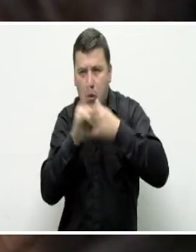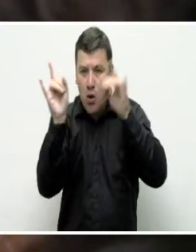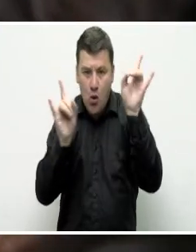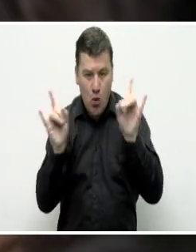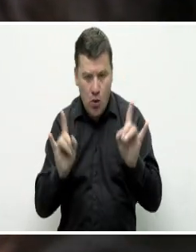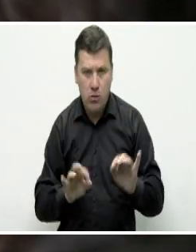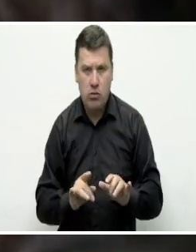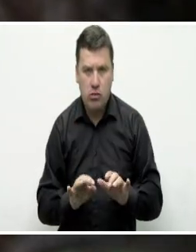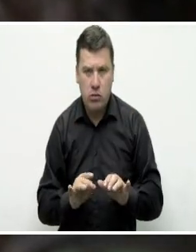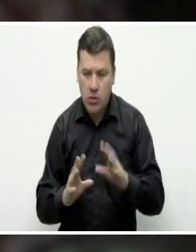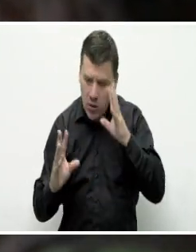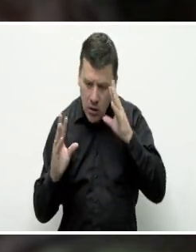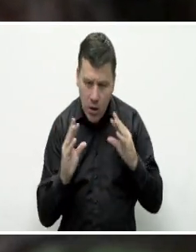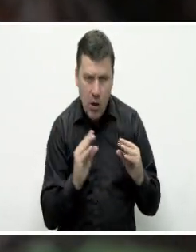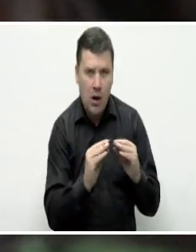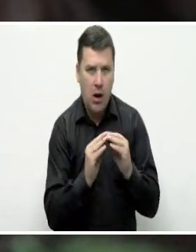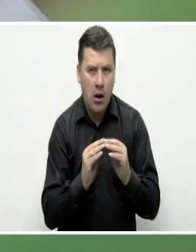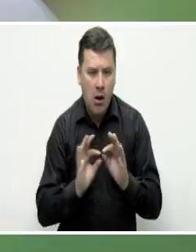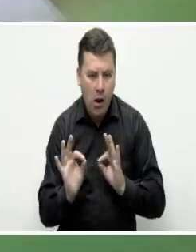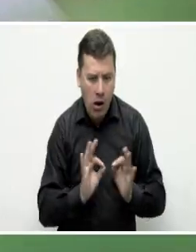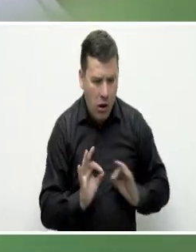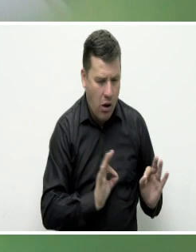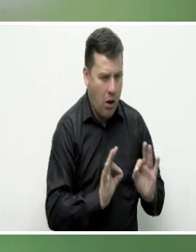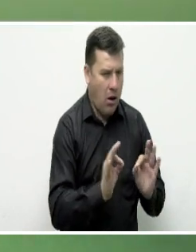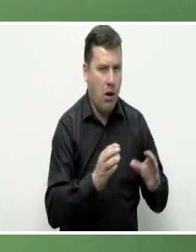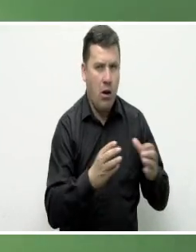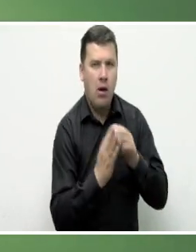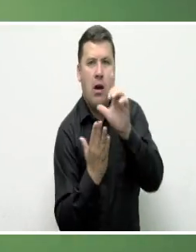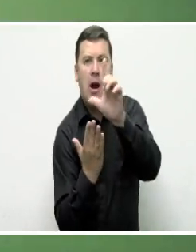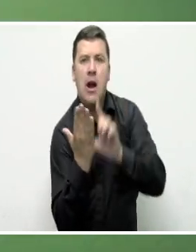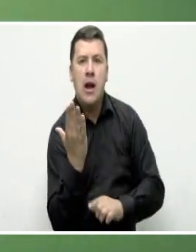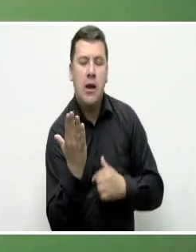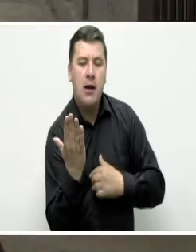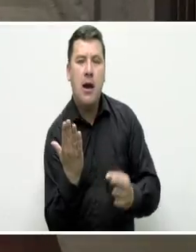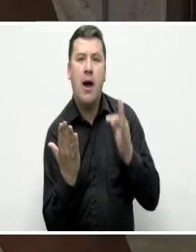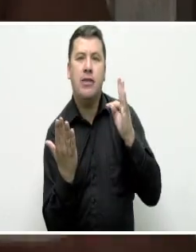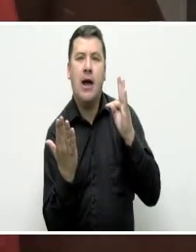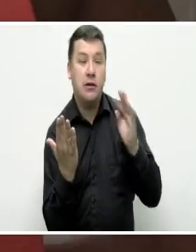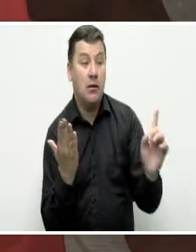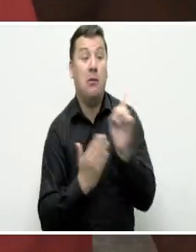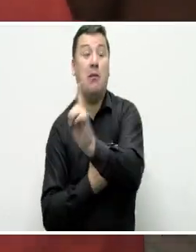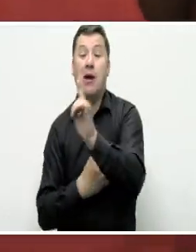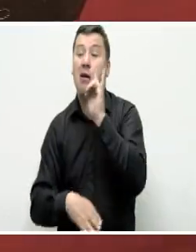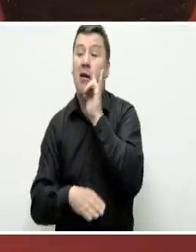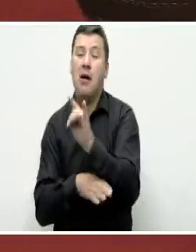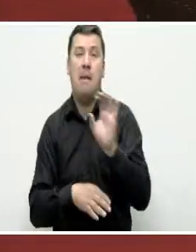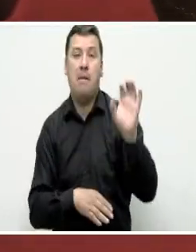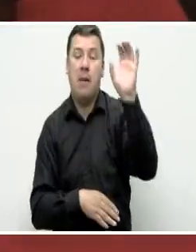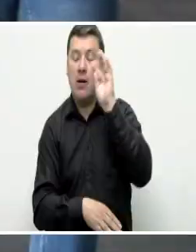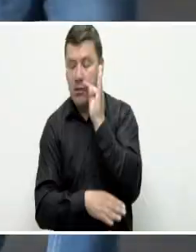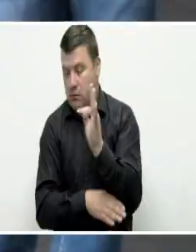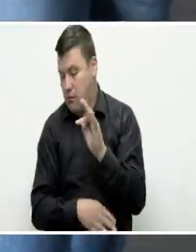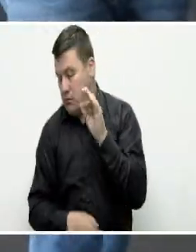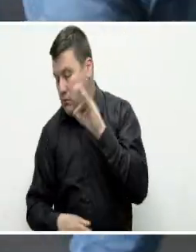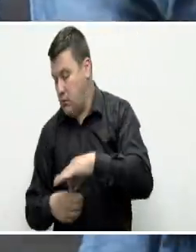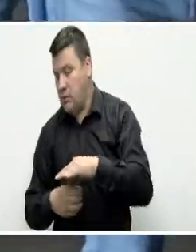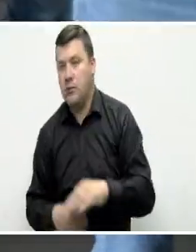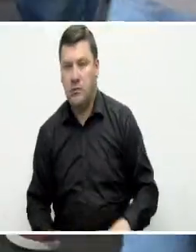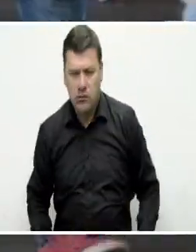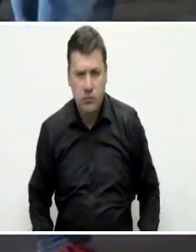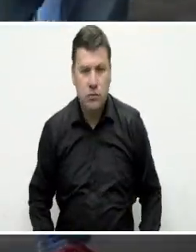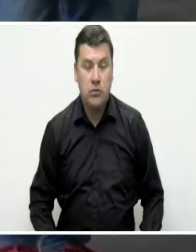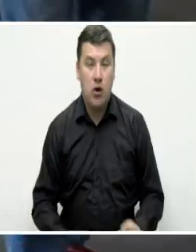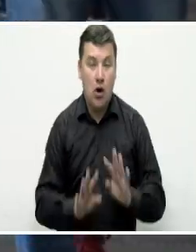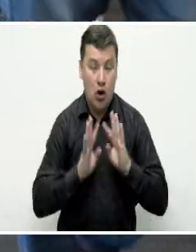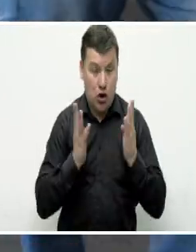para modificar, de acuerdo con sus dinámicas, las listas de sus testigos en cada municipio del país. En las elecciones de